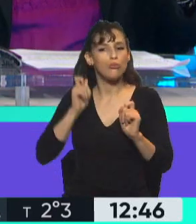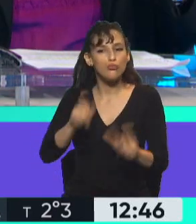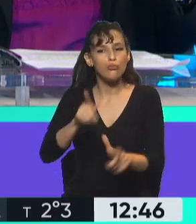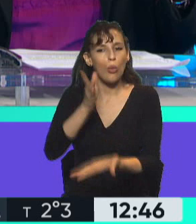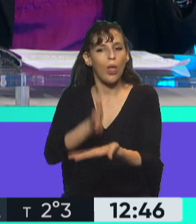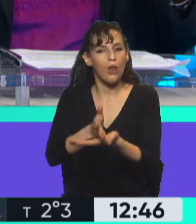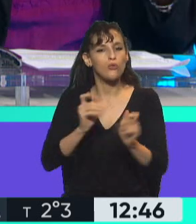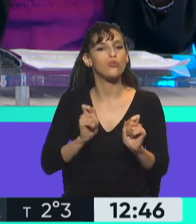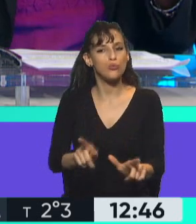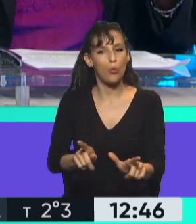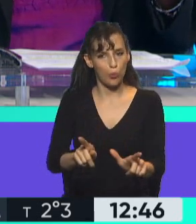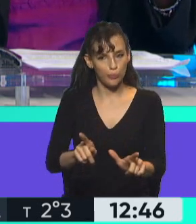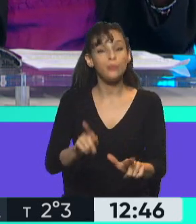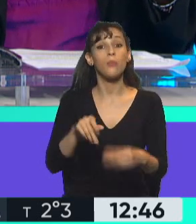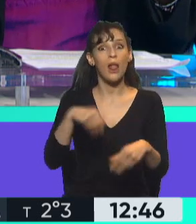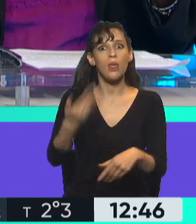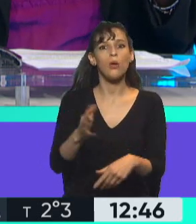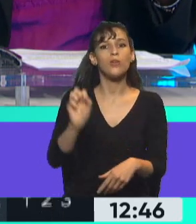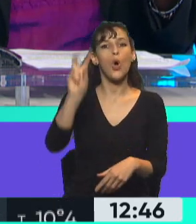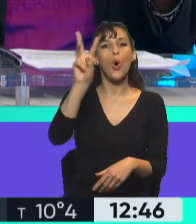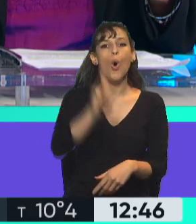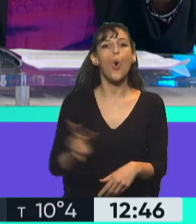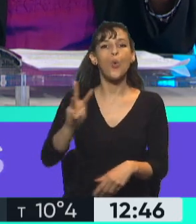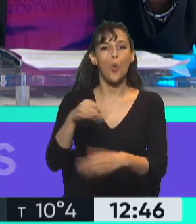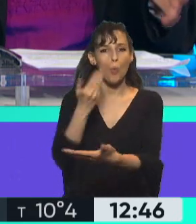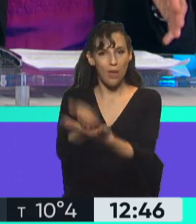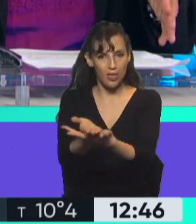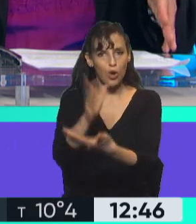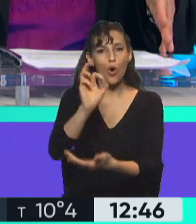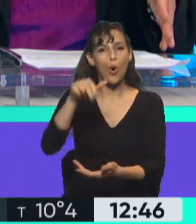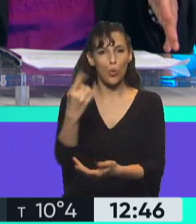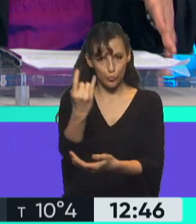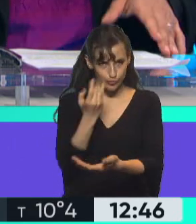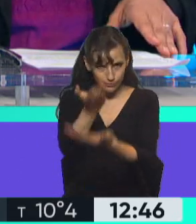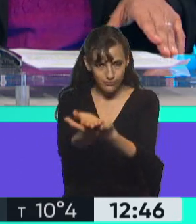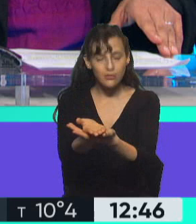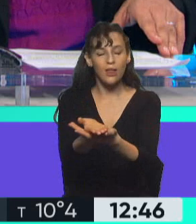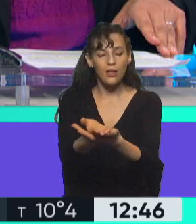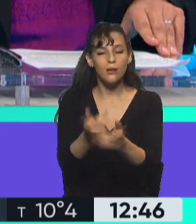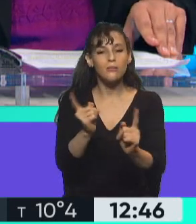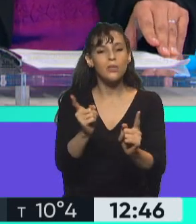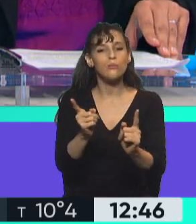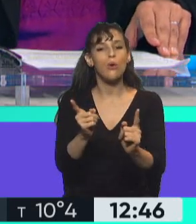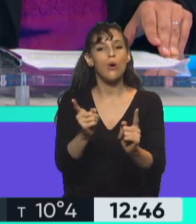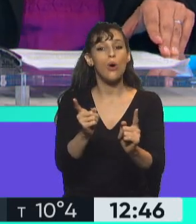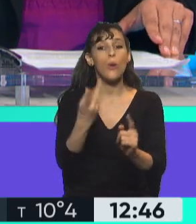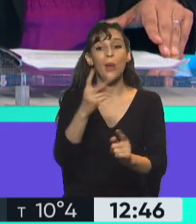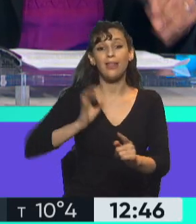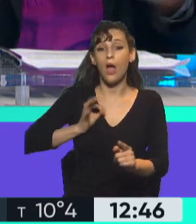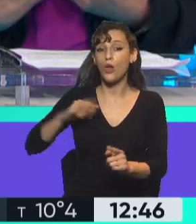cómo denominarse para ir a Naciones Unidas, cosa que luego hicieron y tras más de 20 años lograron una declaración